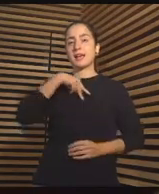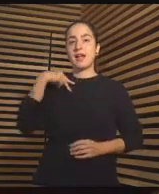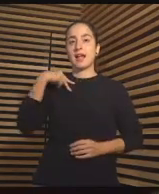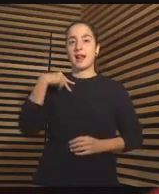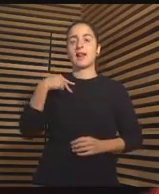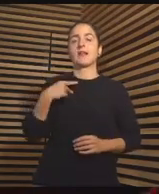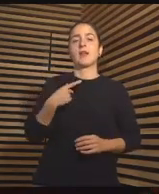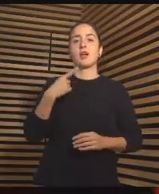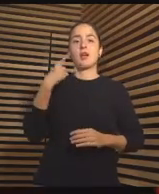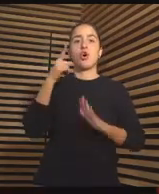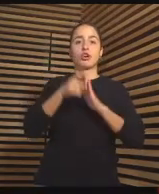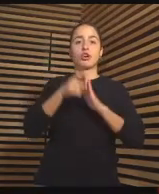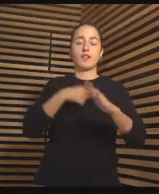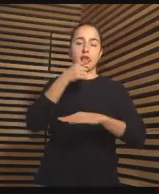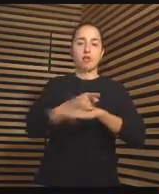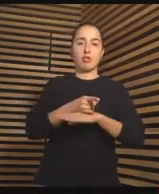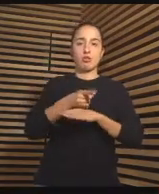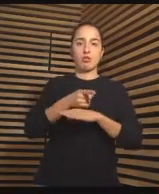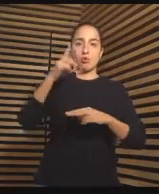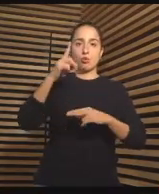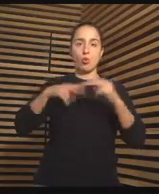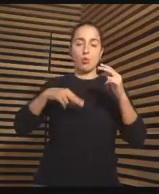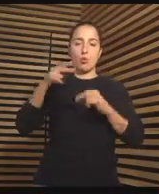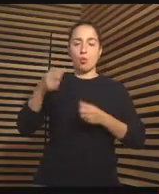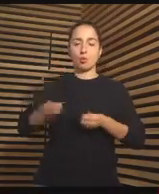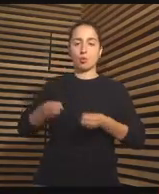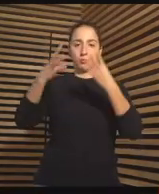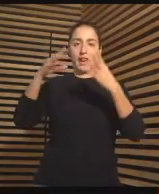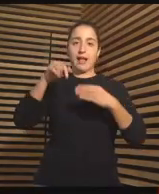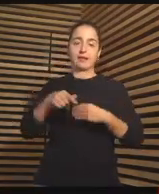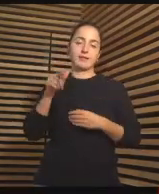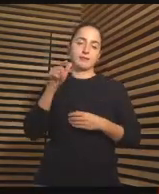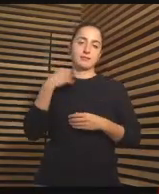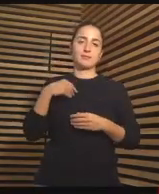año 97, que es el último que tenemos en nuestro caso.